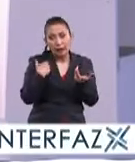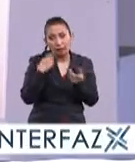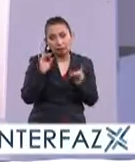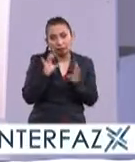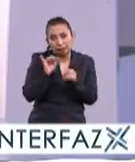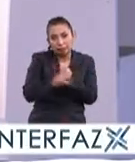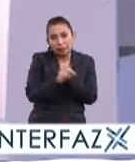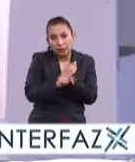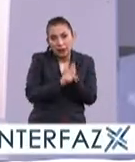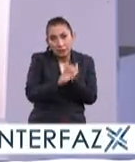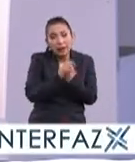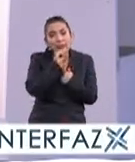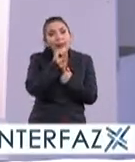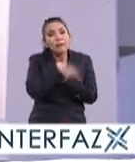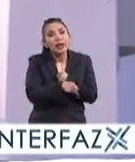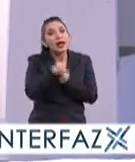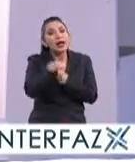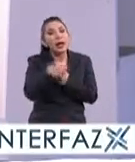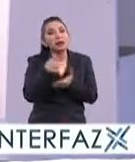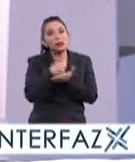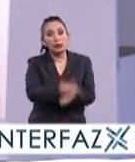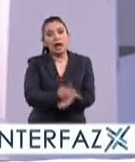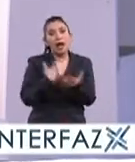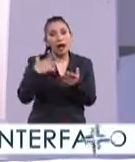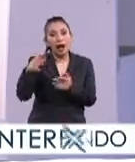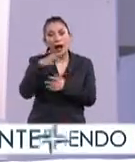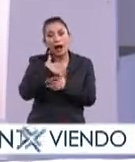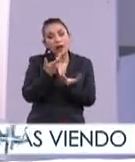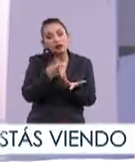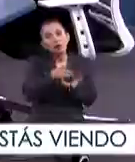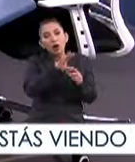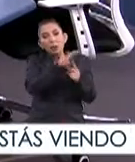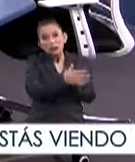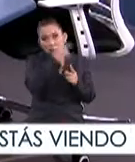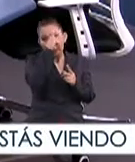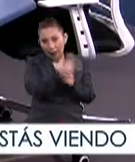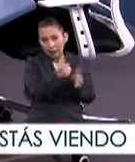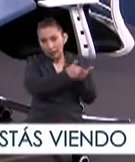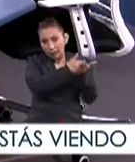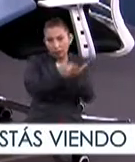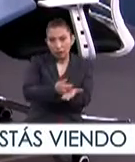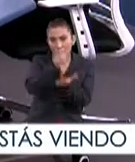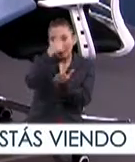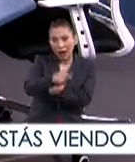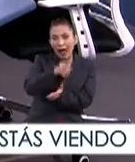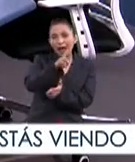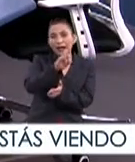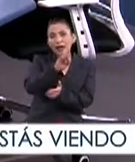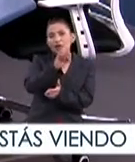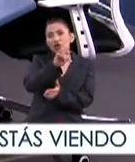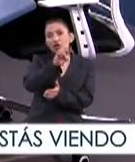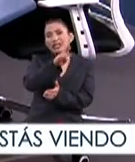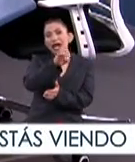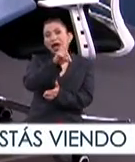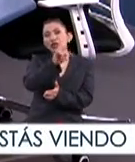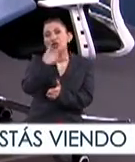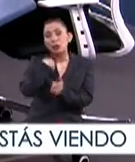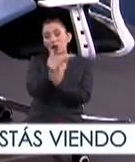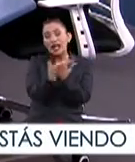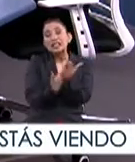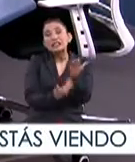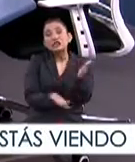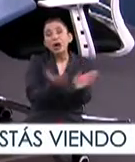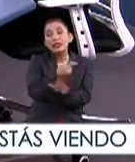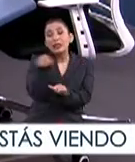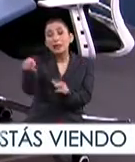situación y además ayudar a la COMAR, la Comisión Mexicana de Ayuda para los refugiados en el preregistro